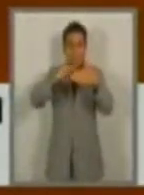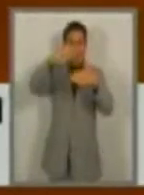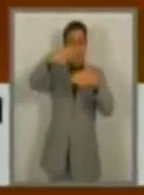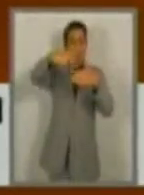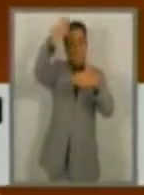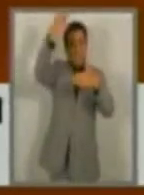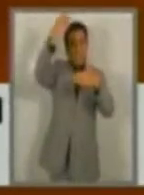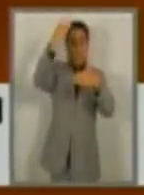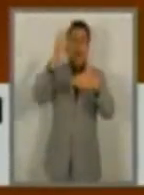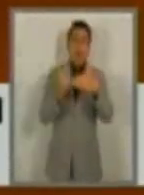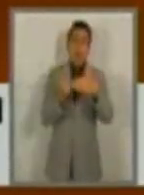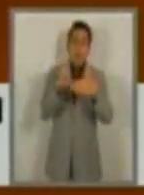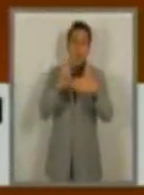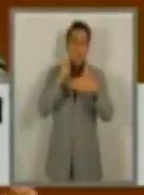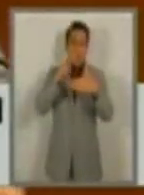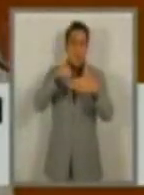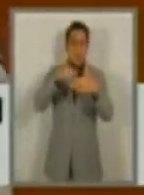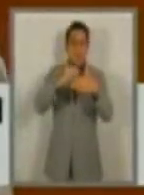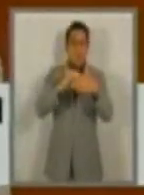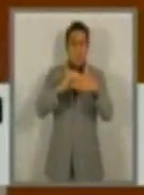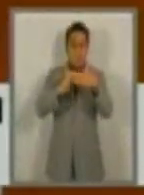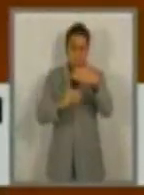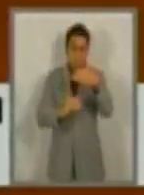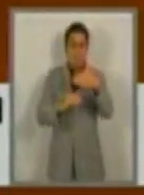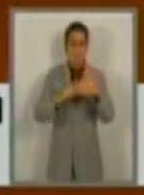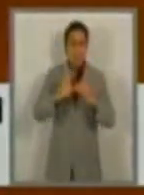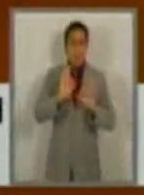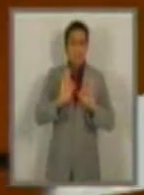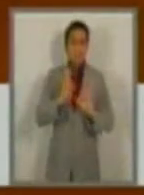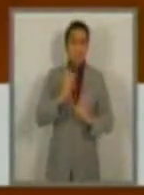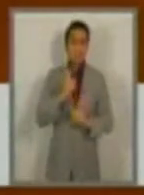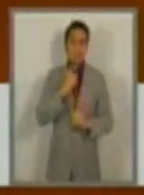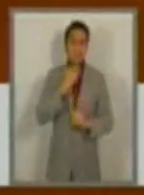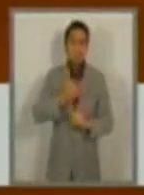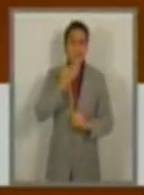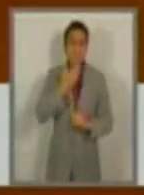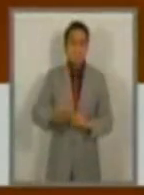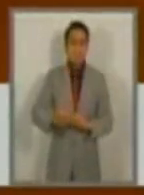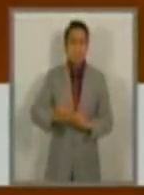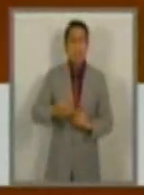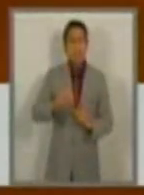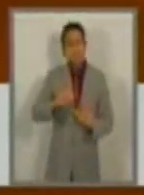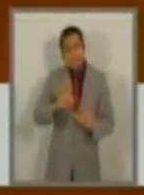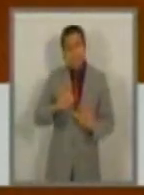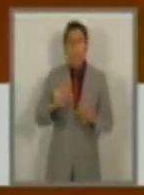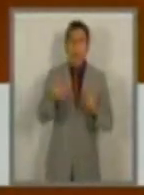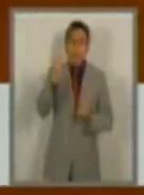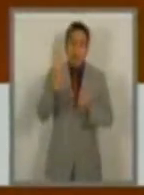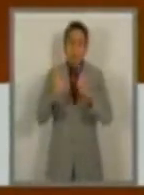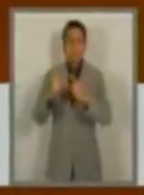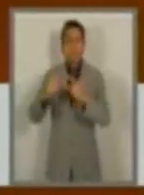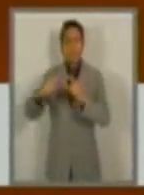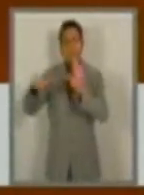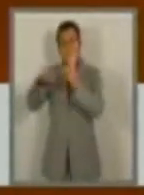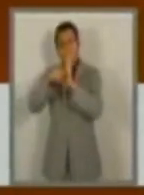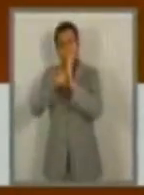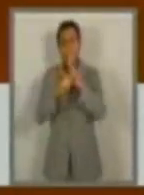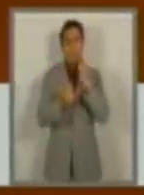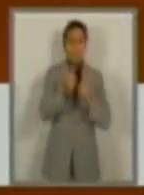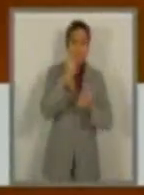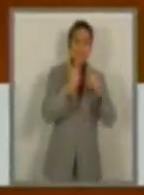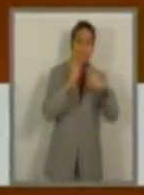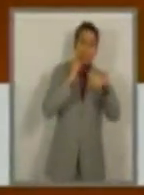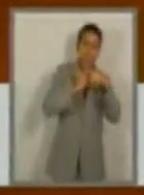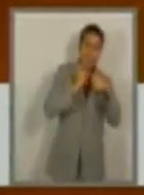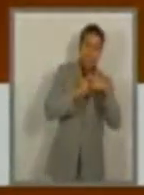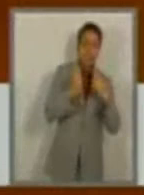a este proyecto de dictamen, a esta minuta que estamos discutiendo esta noche, las bondades, o